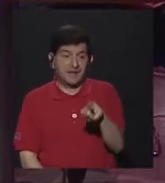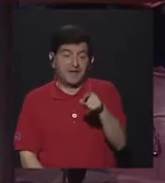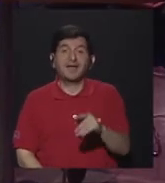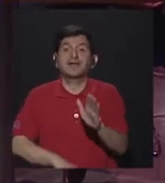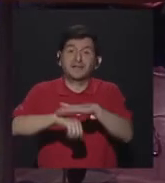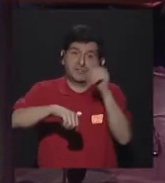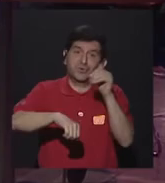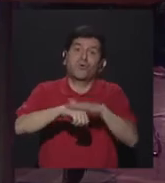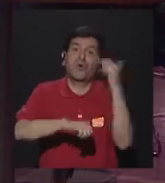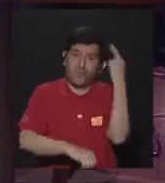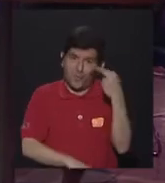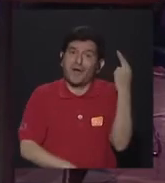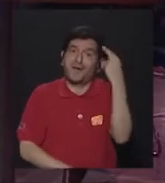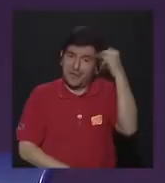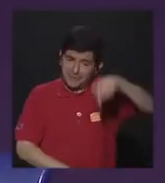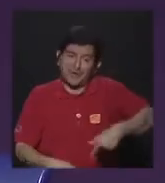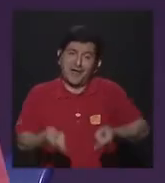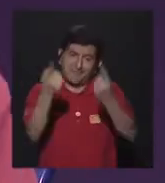el